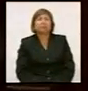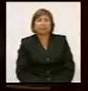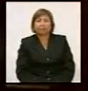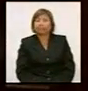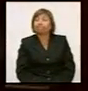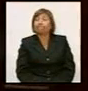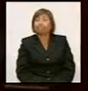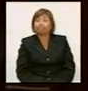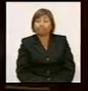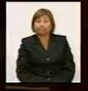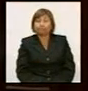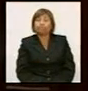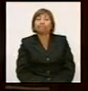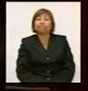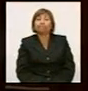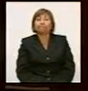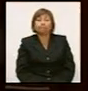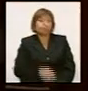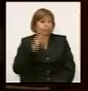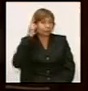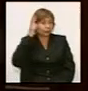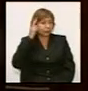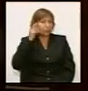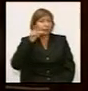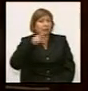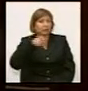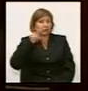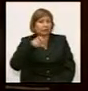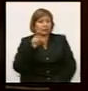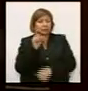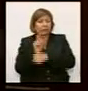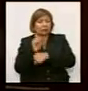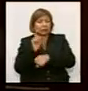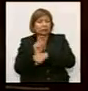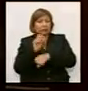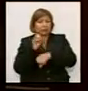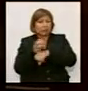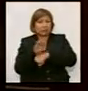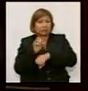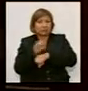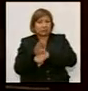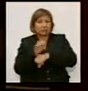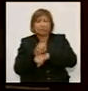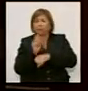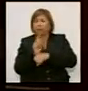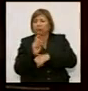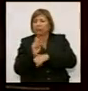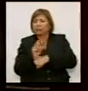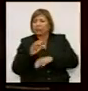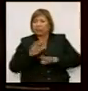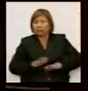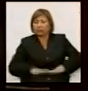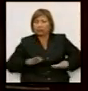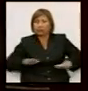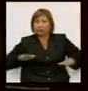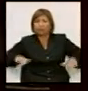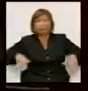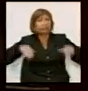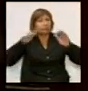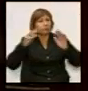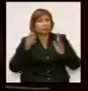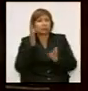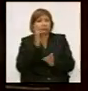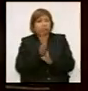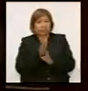Por eso hay necesidad de educar a nuestra propia infancia con la ley